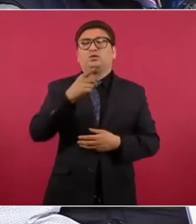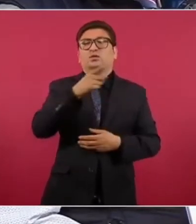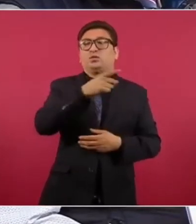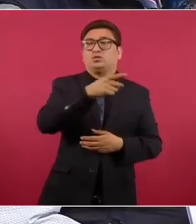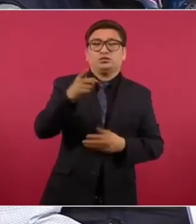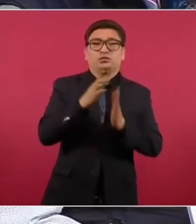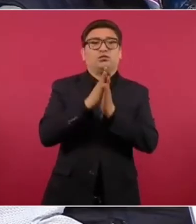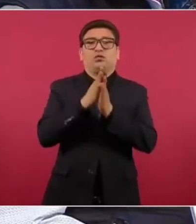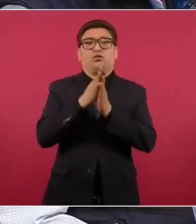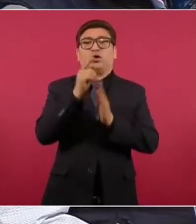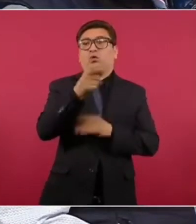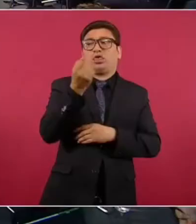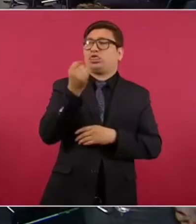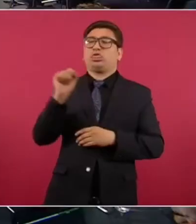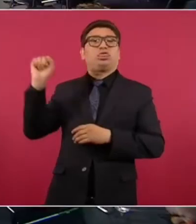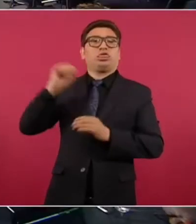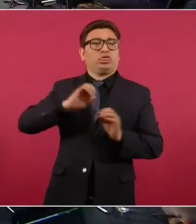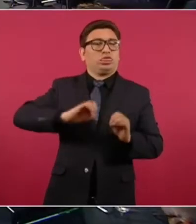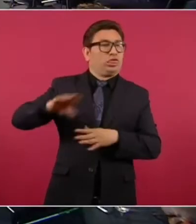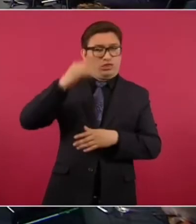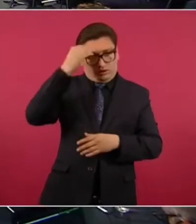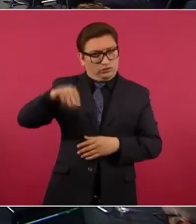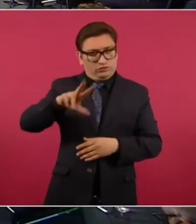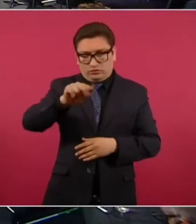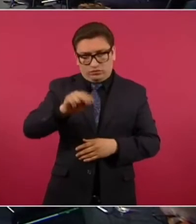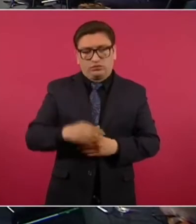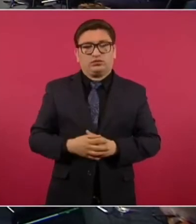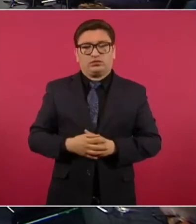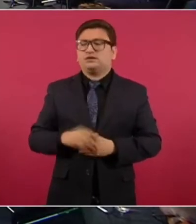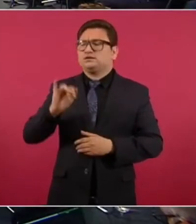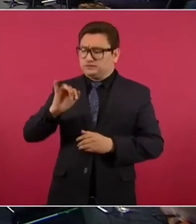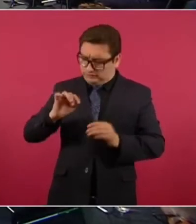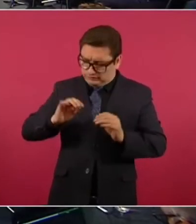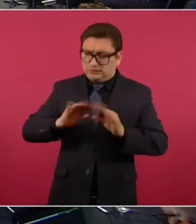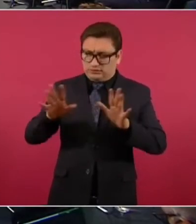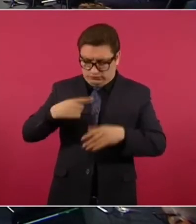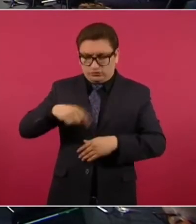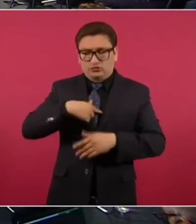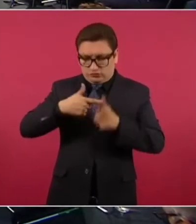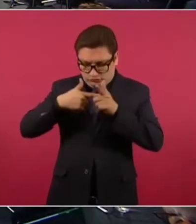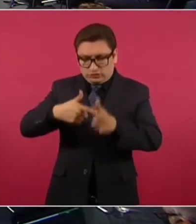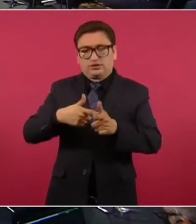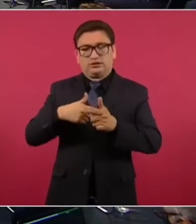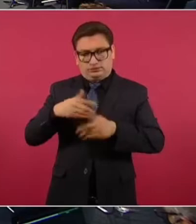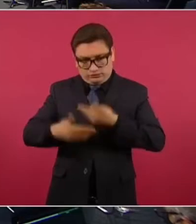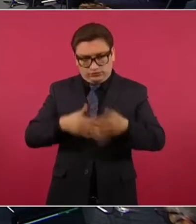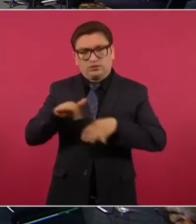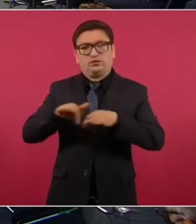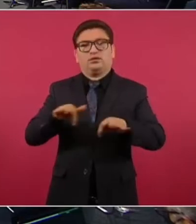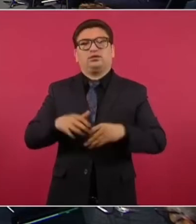le dé la espalda. Sí, tenemos, lo vamos a ver, tenemos